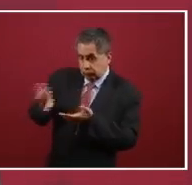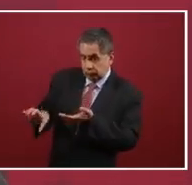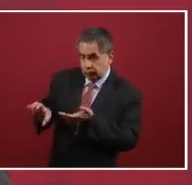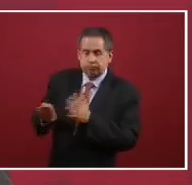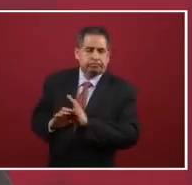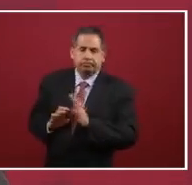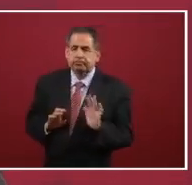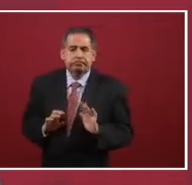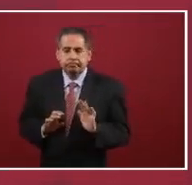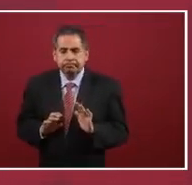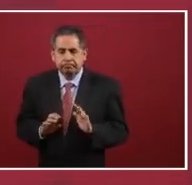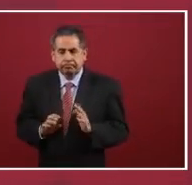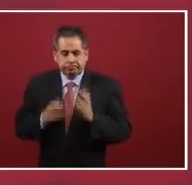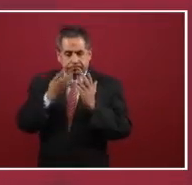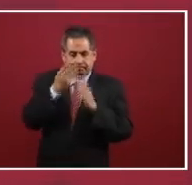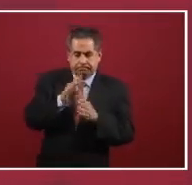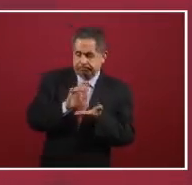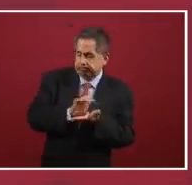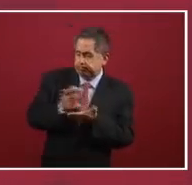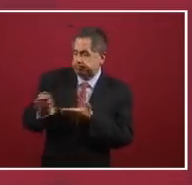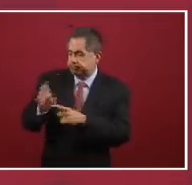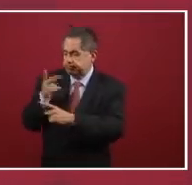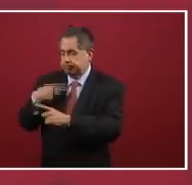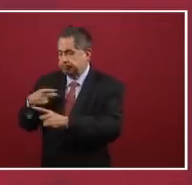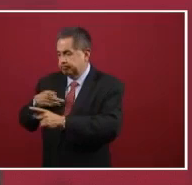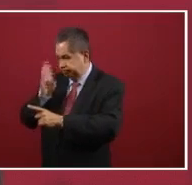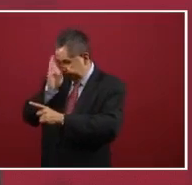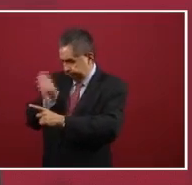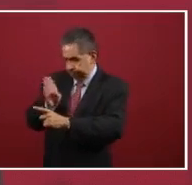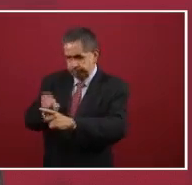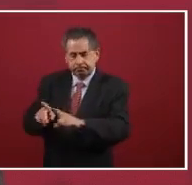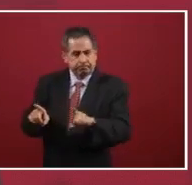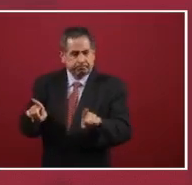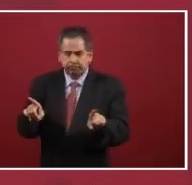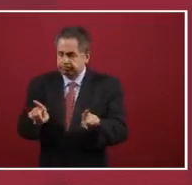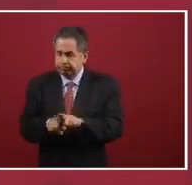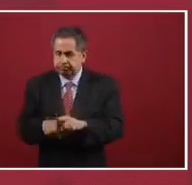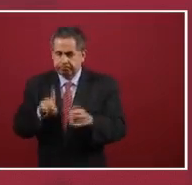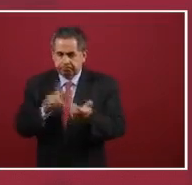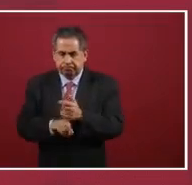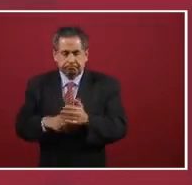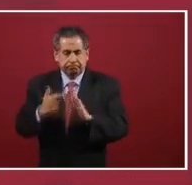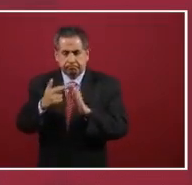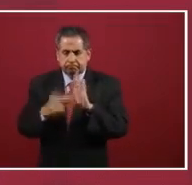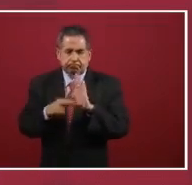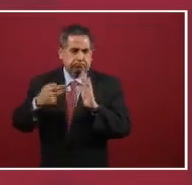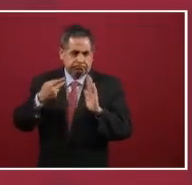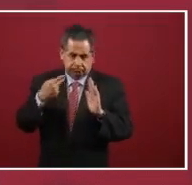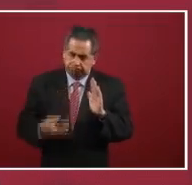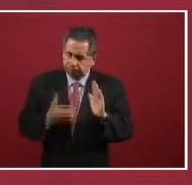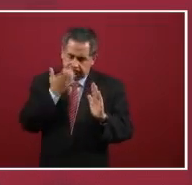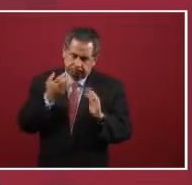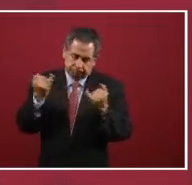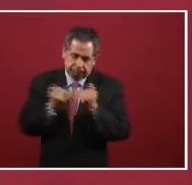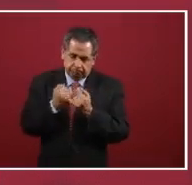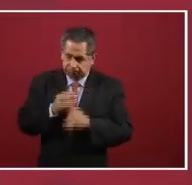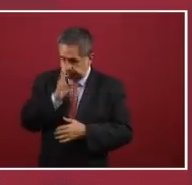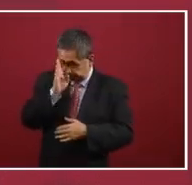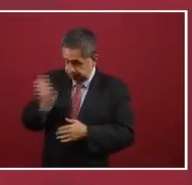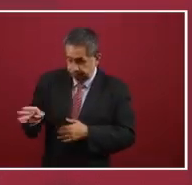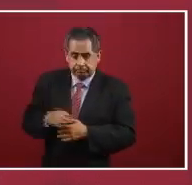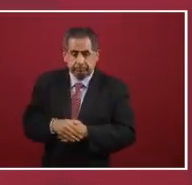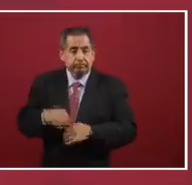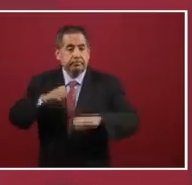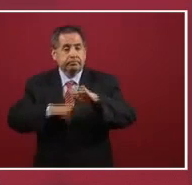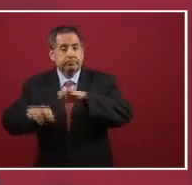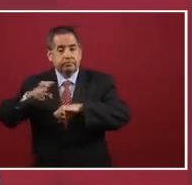las transferencias bancarias directo a los beneficiarios, siguiendo la misma pauta que tenemos aquí en México. La Embajada de México